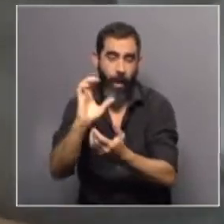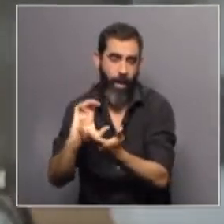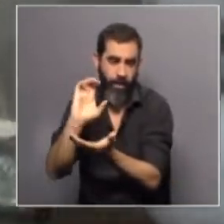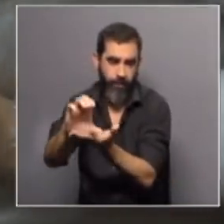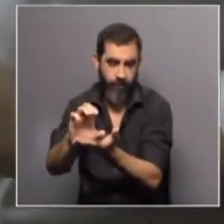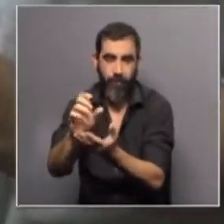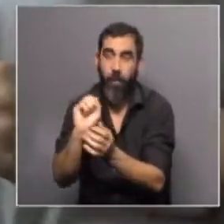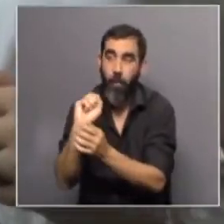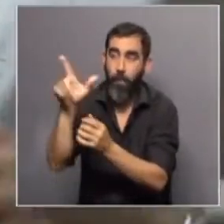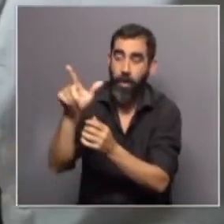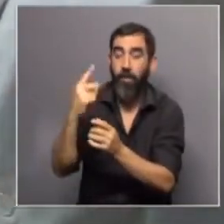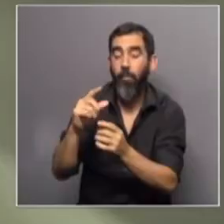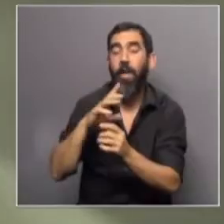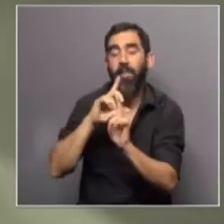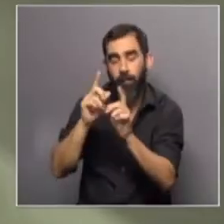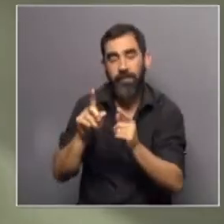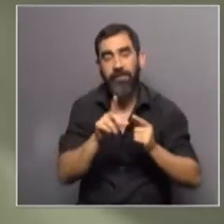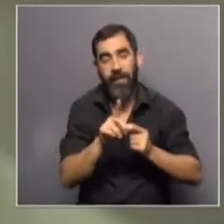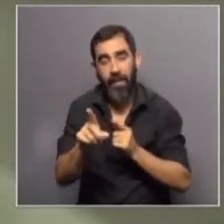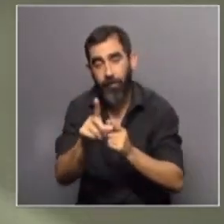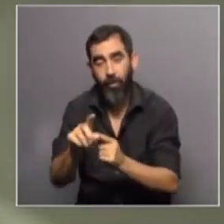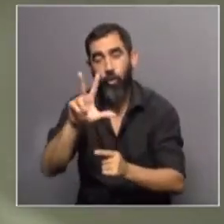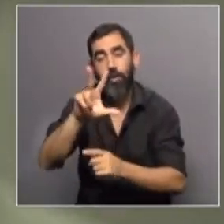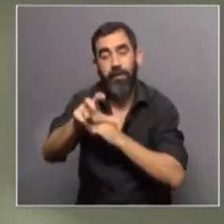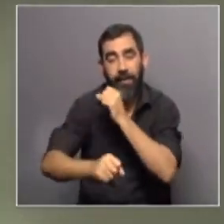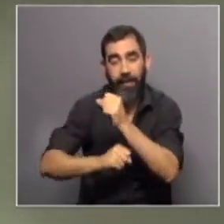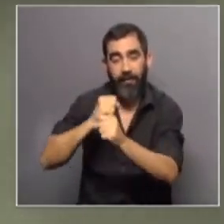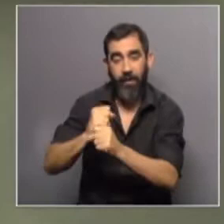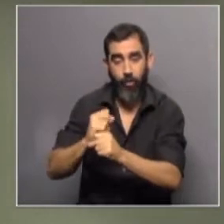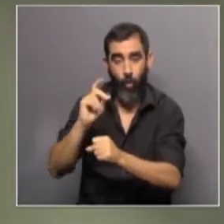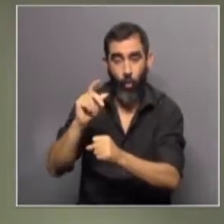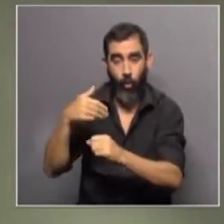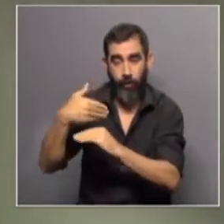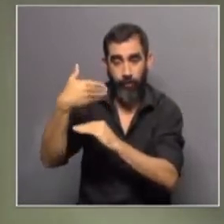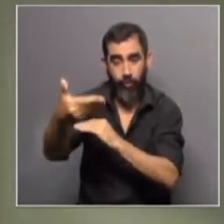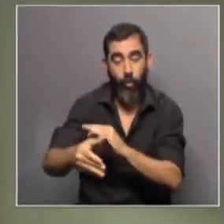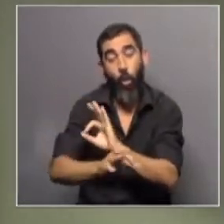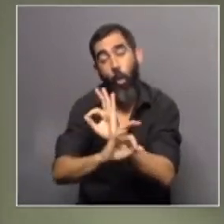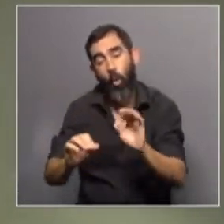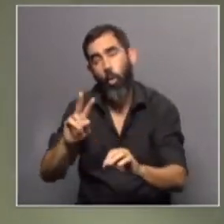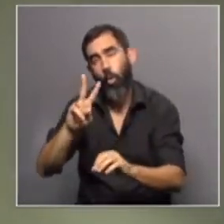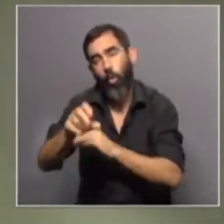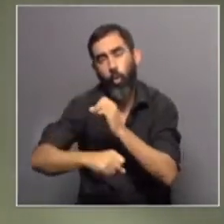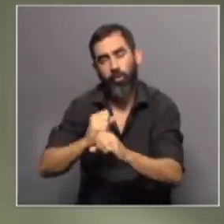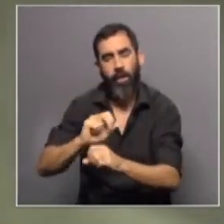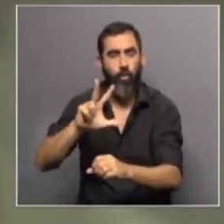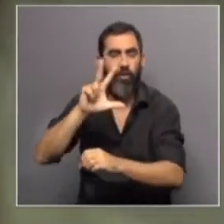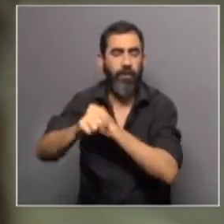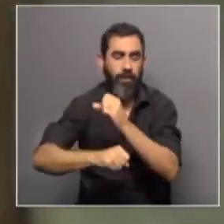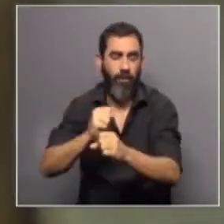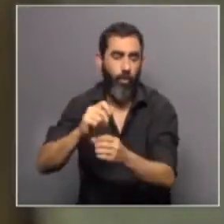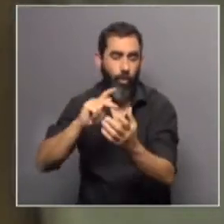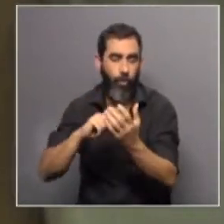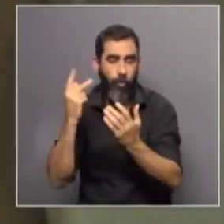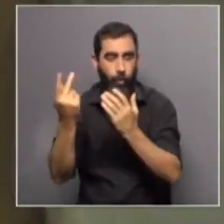proyectos, y después hacemos el seguimiento en los 3 años de duración o 2-3 años de duración de los proyectos.